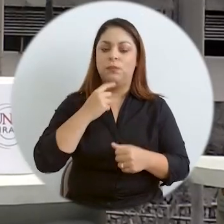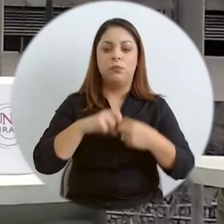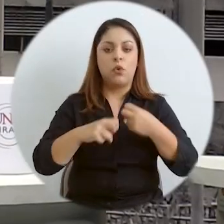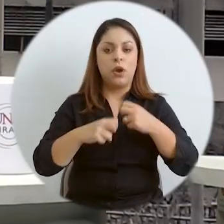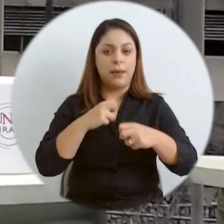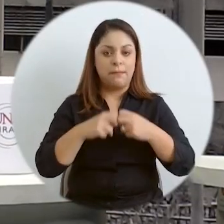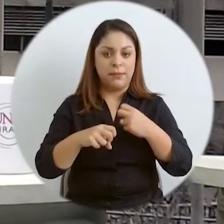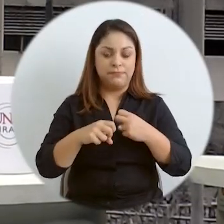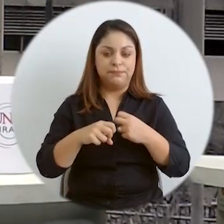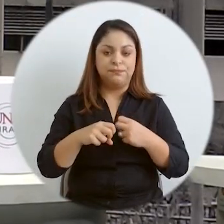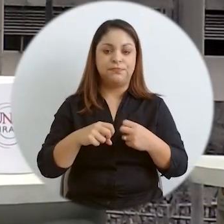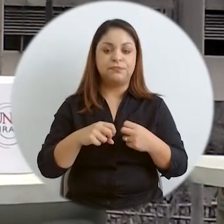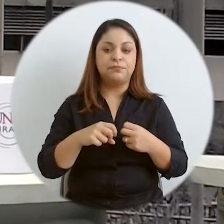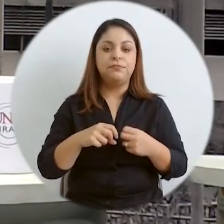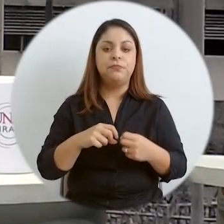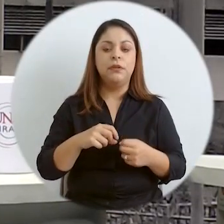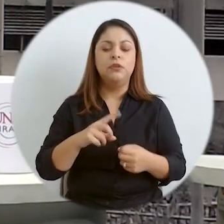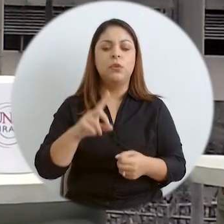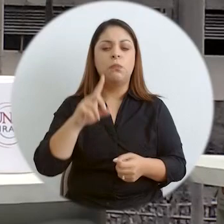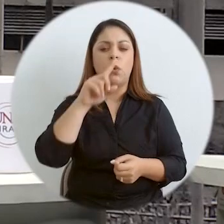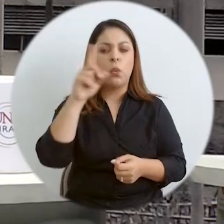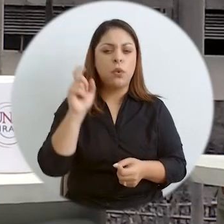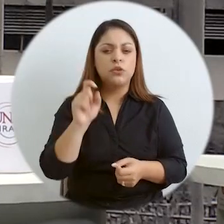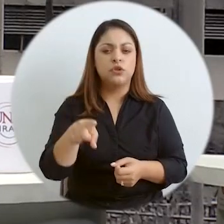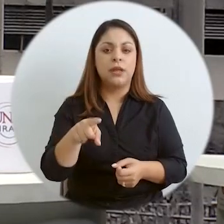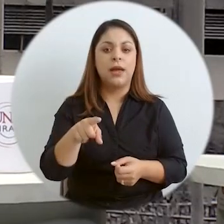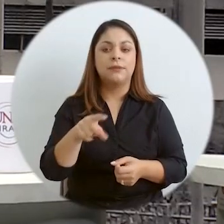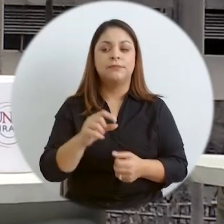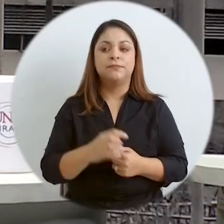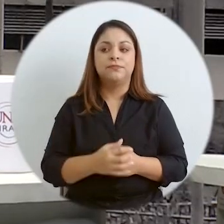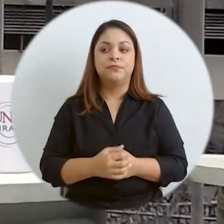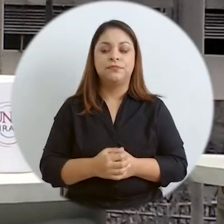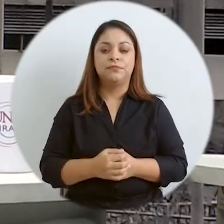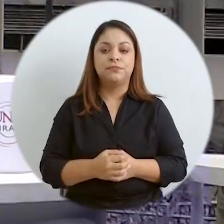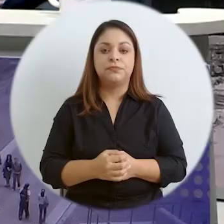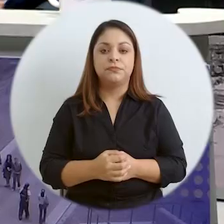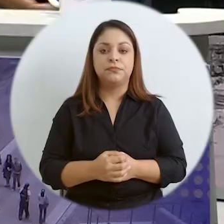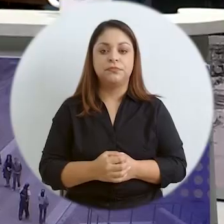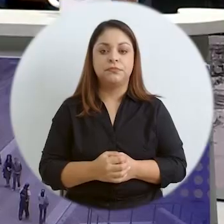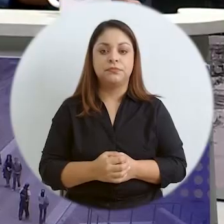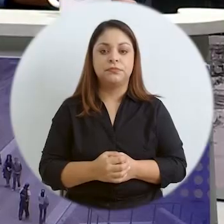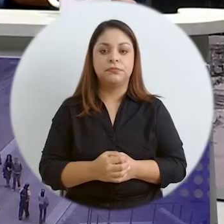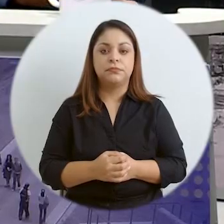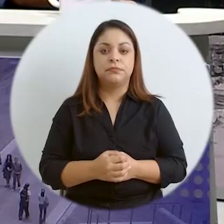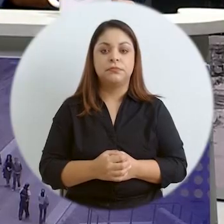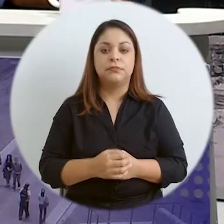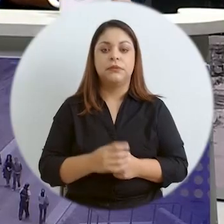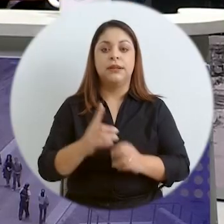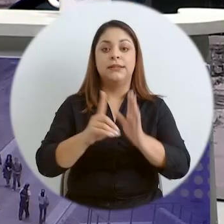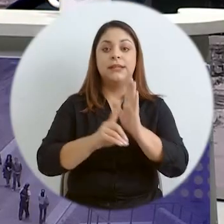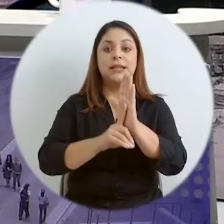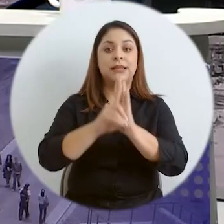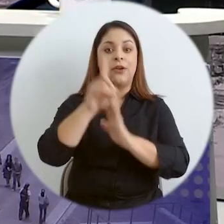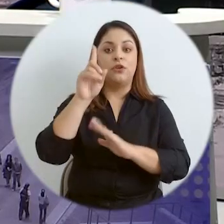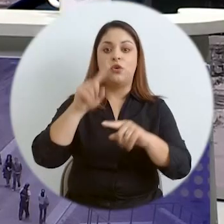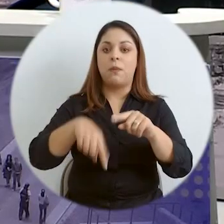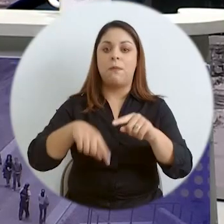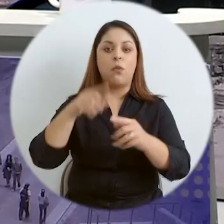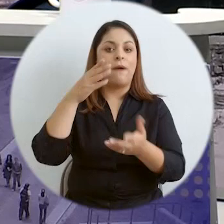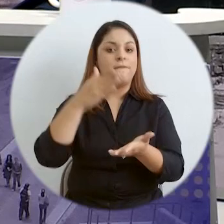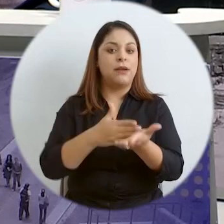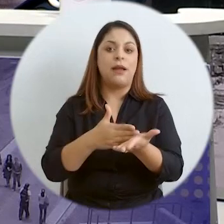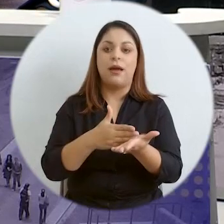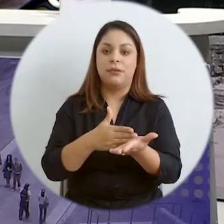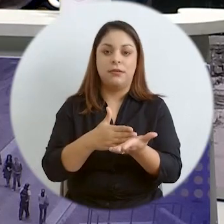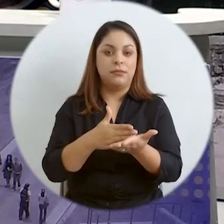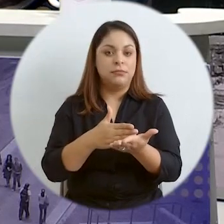situación, es cuestionar esa retórica de que el desarrollo no se puede frenar, en el sentido de que se